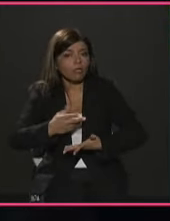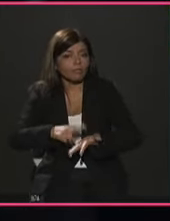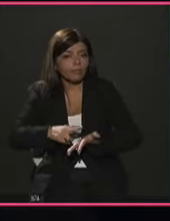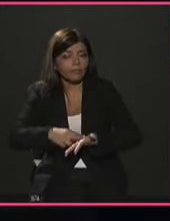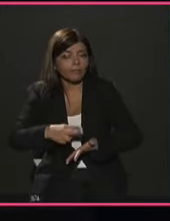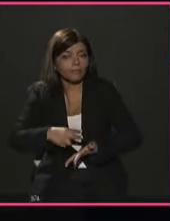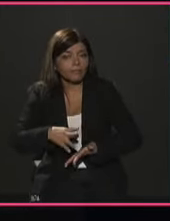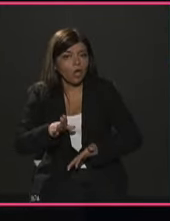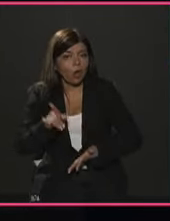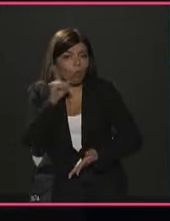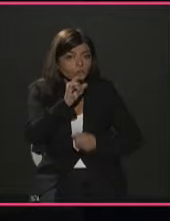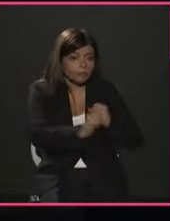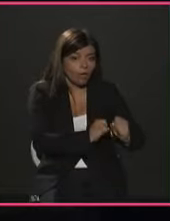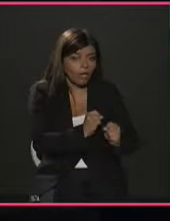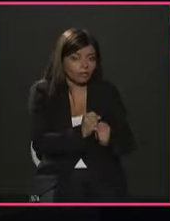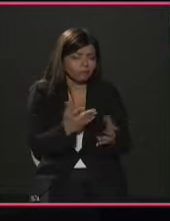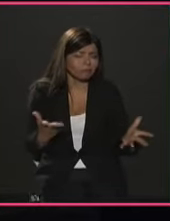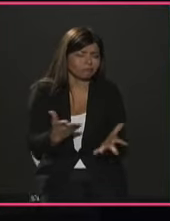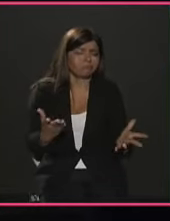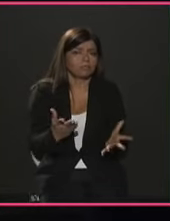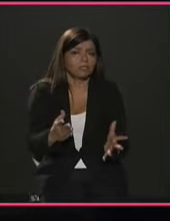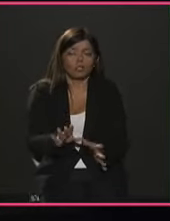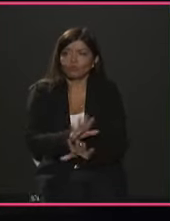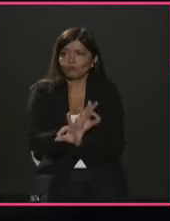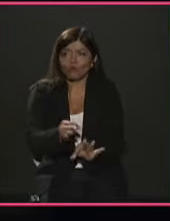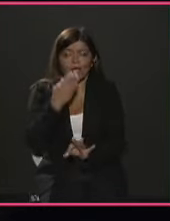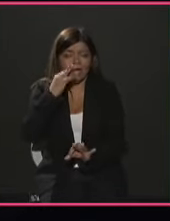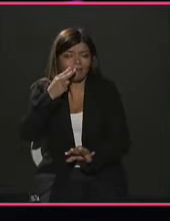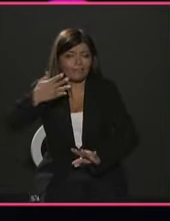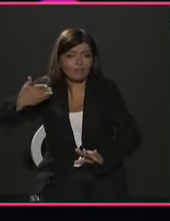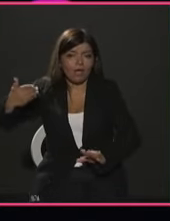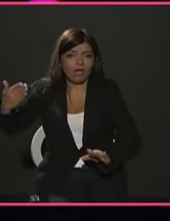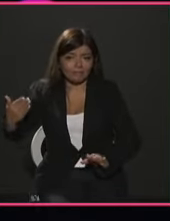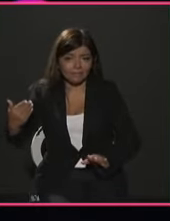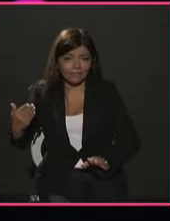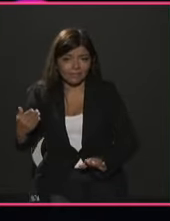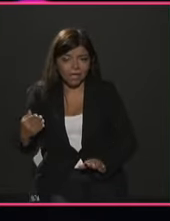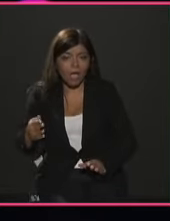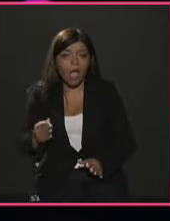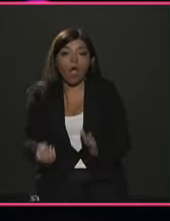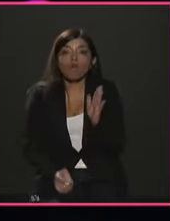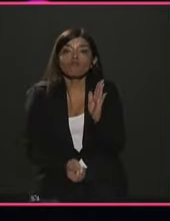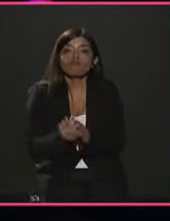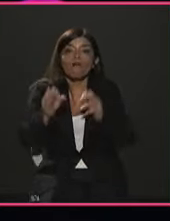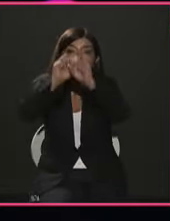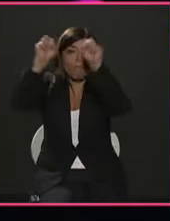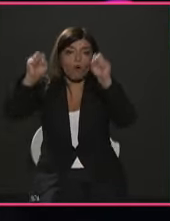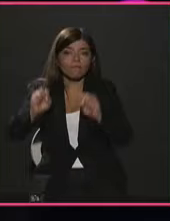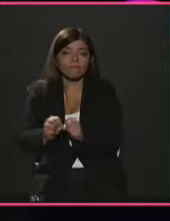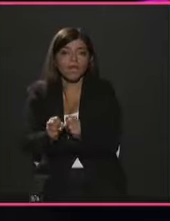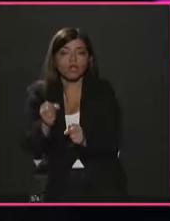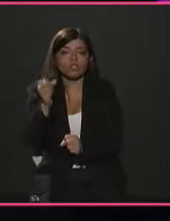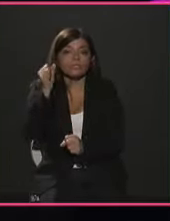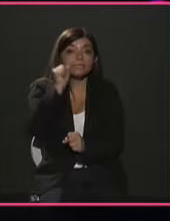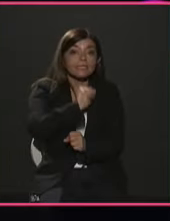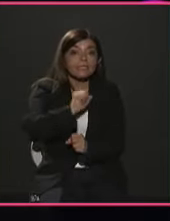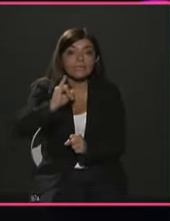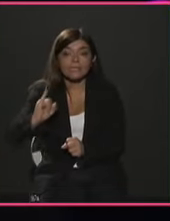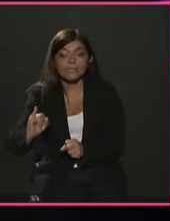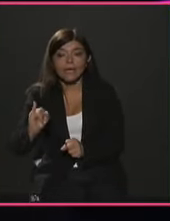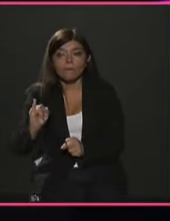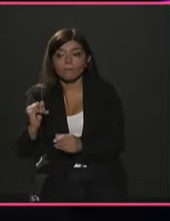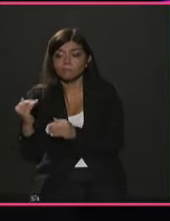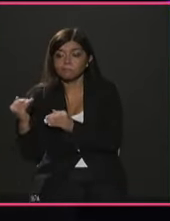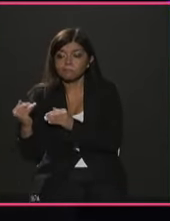latigazo de los último año es como algo que nunca he visto Antes tenemos un nuevo modelo de Inteligencia artificial